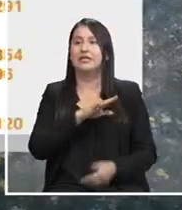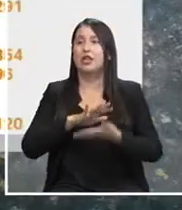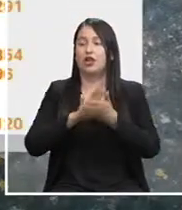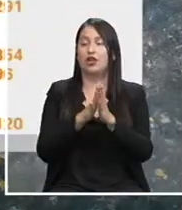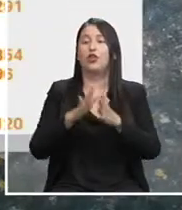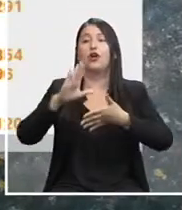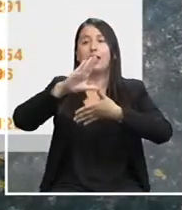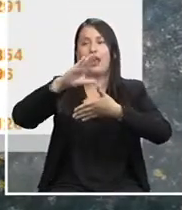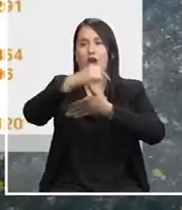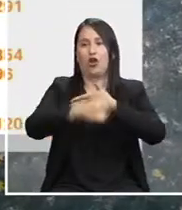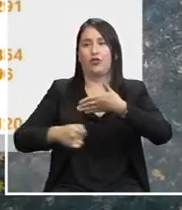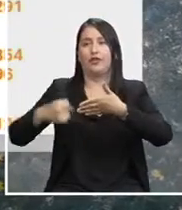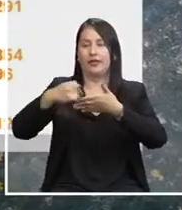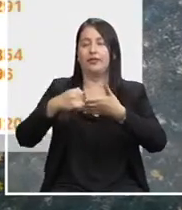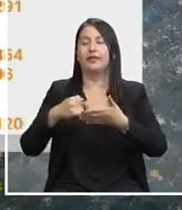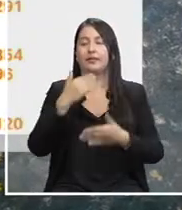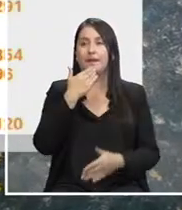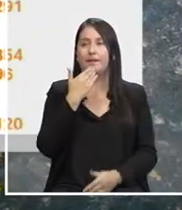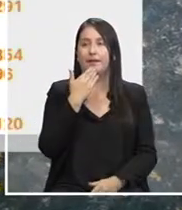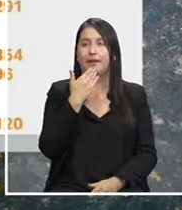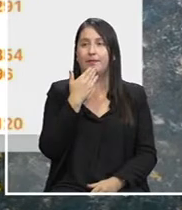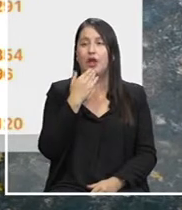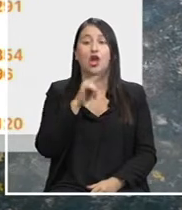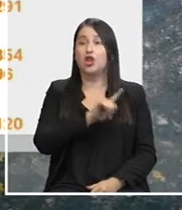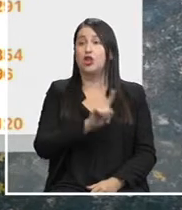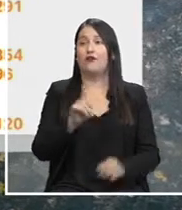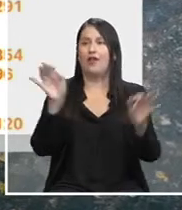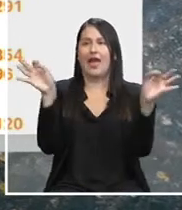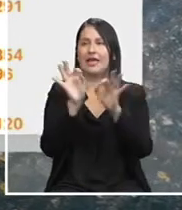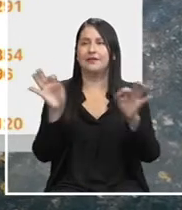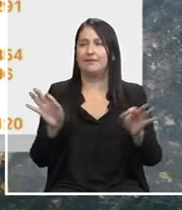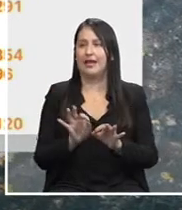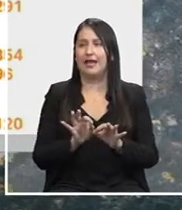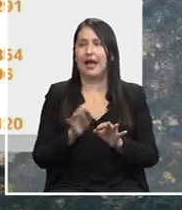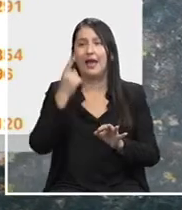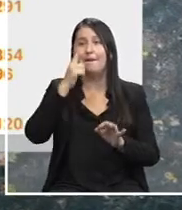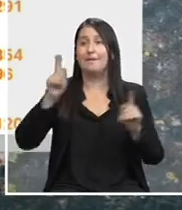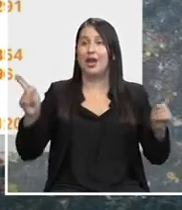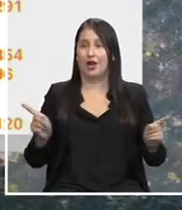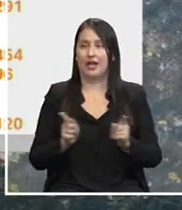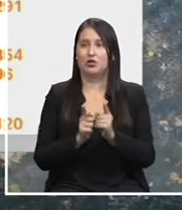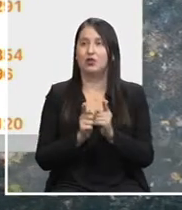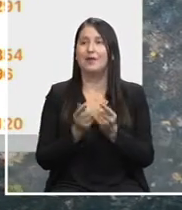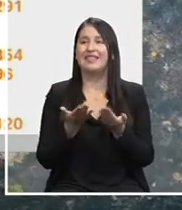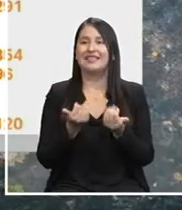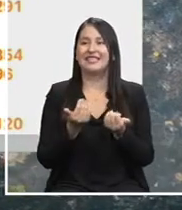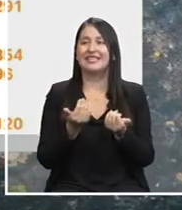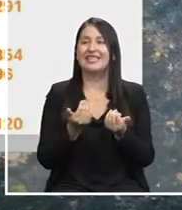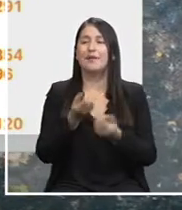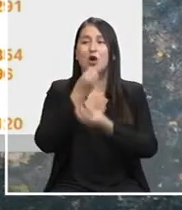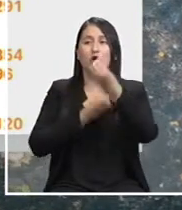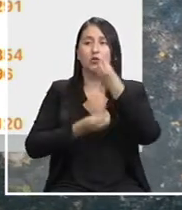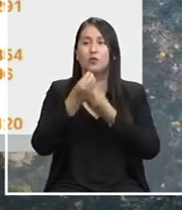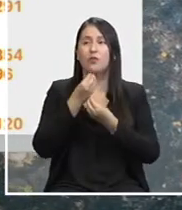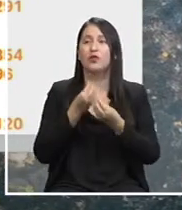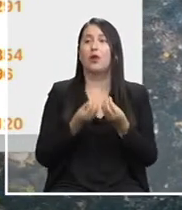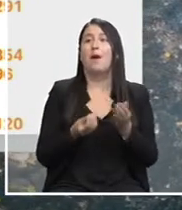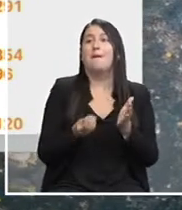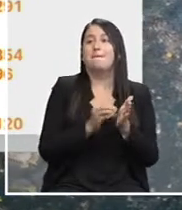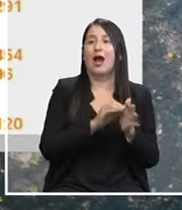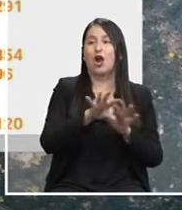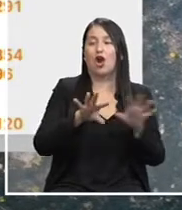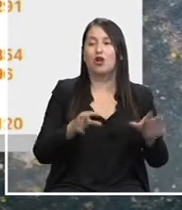continente americano. No voy a entrar en detalles aquí, pero en resumen, necesitamos consumir mucho más de las cosas